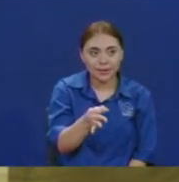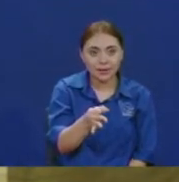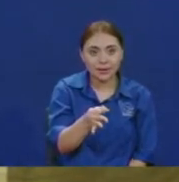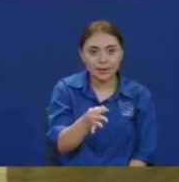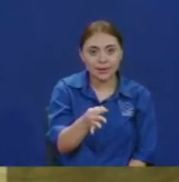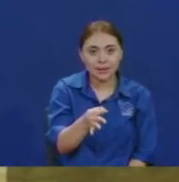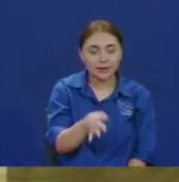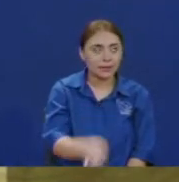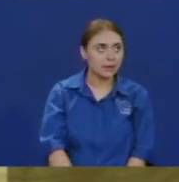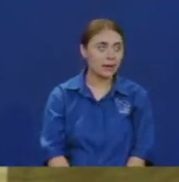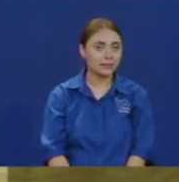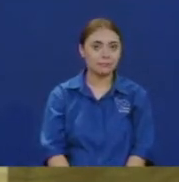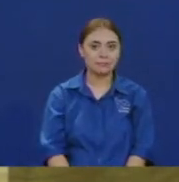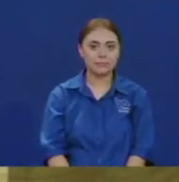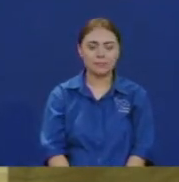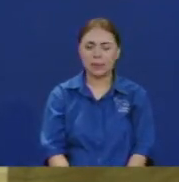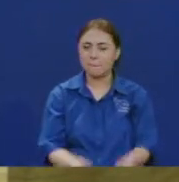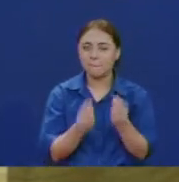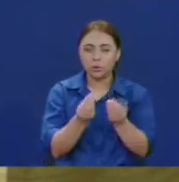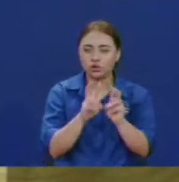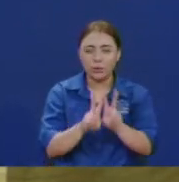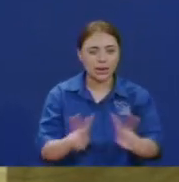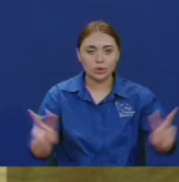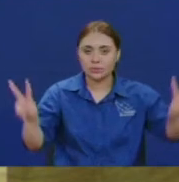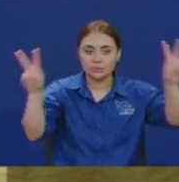¡Aleluya! Dijo él.